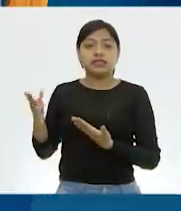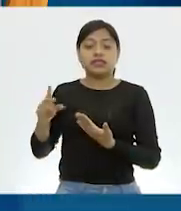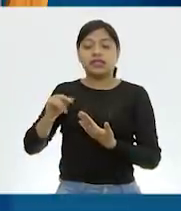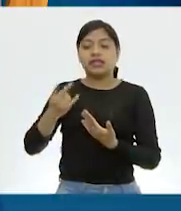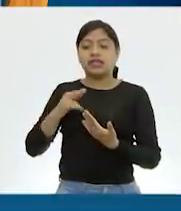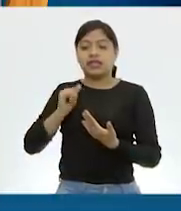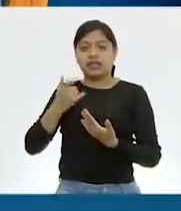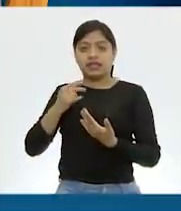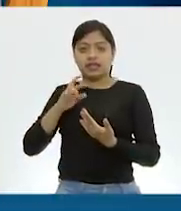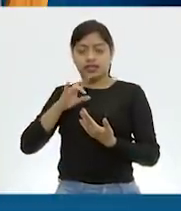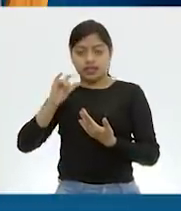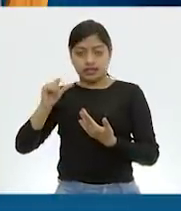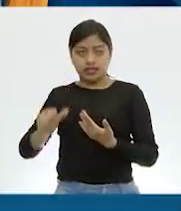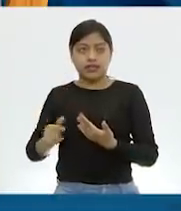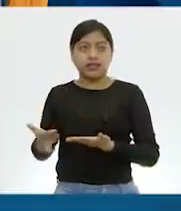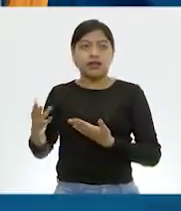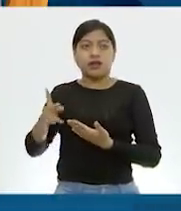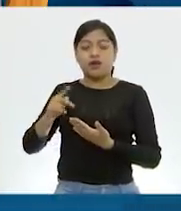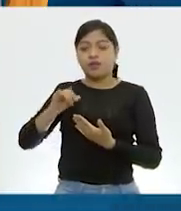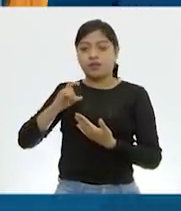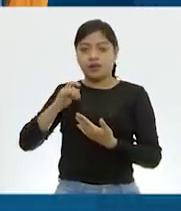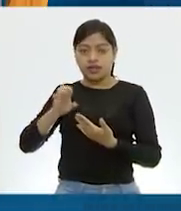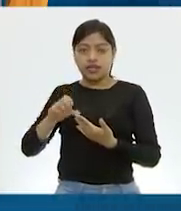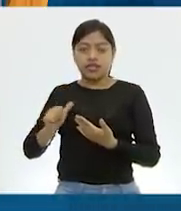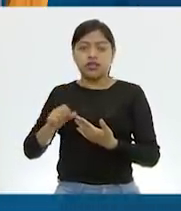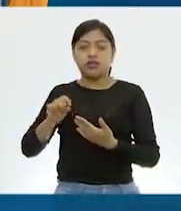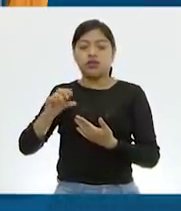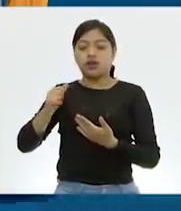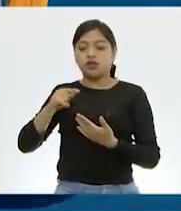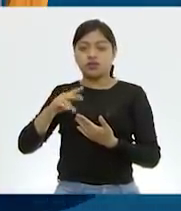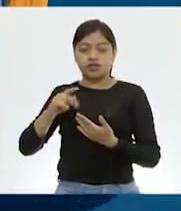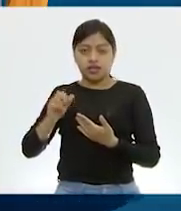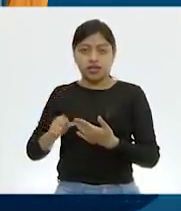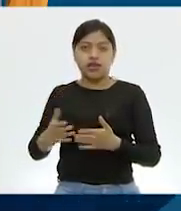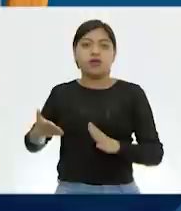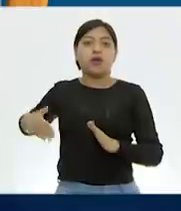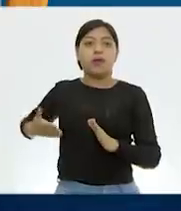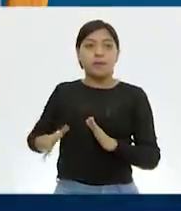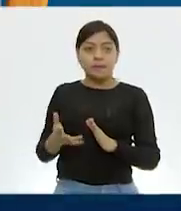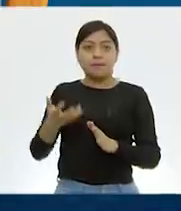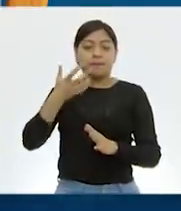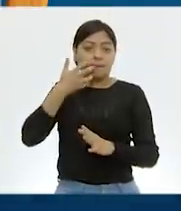la higuerilla, el poliqueto australiano, el pez león.